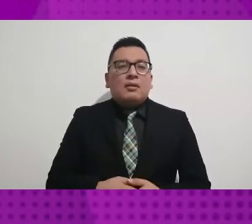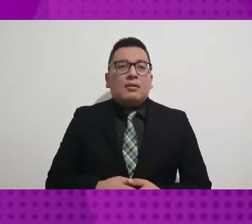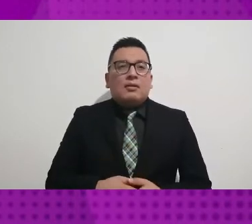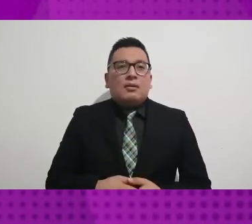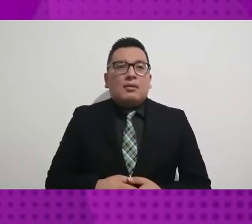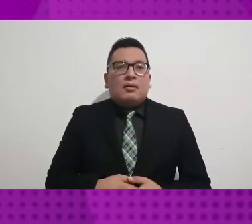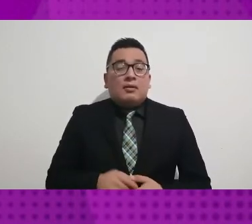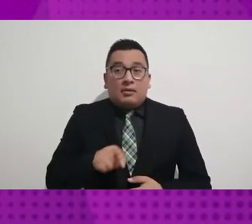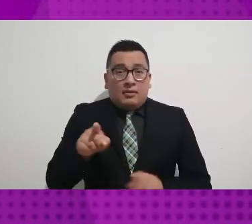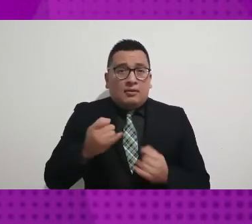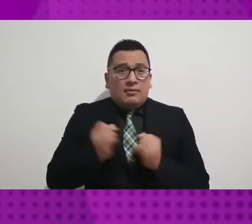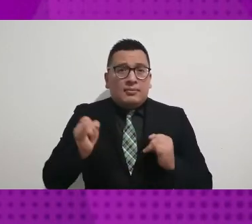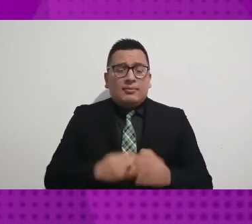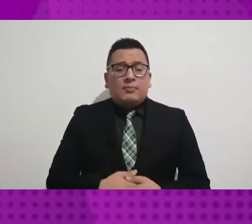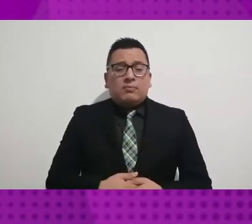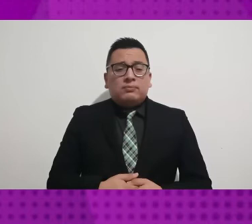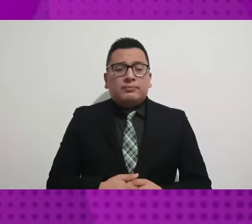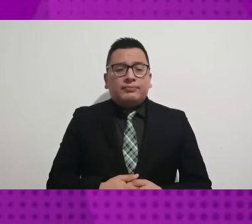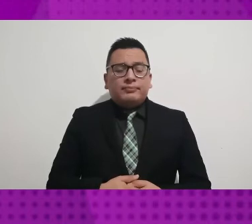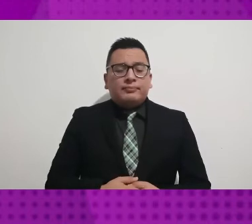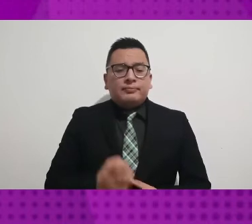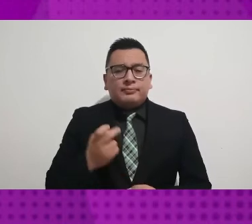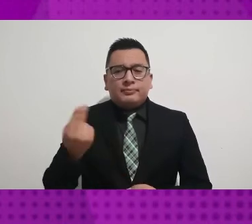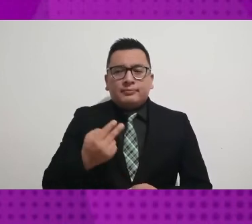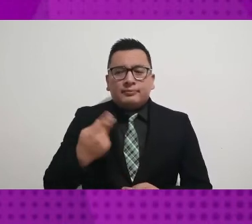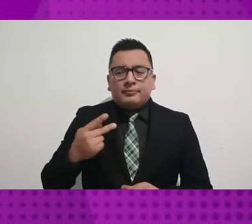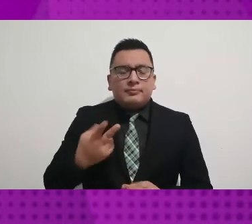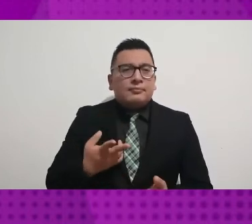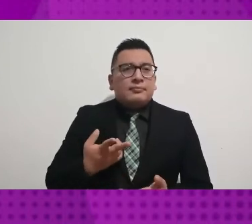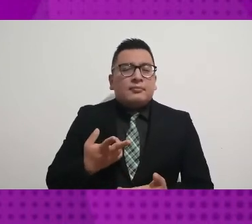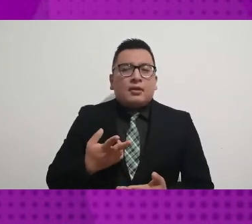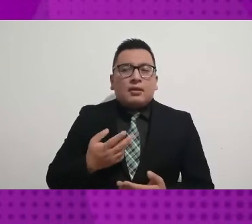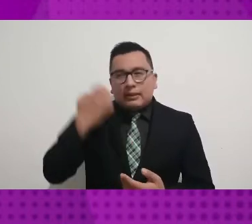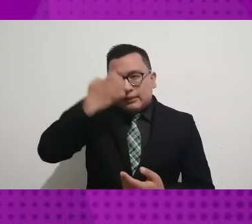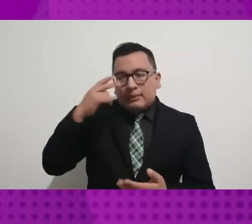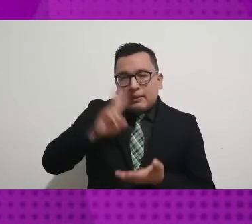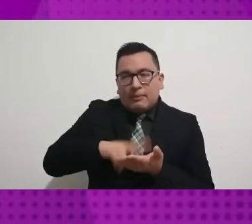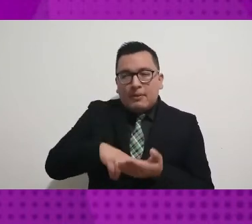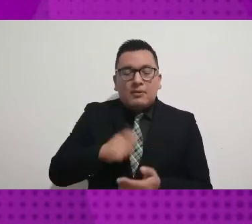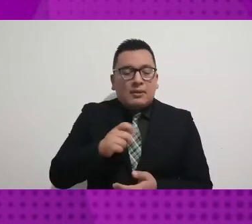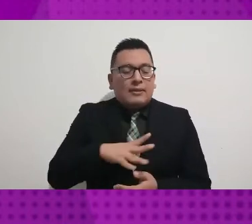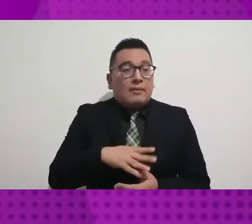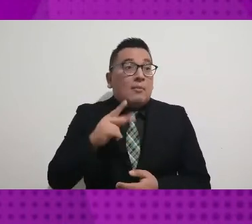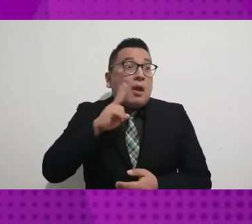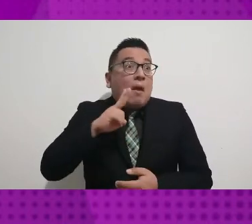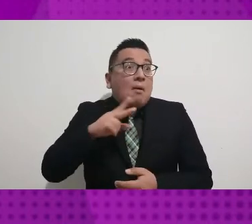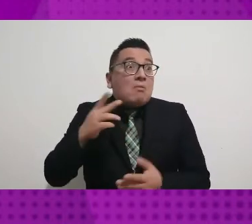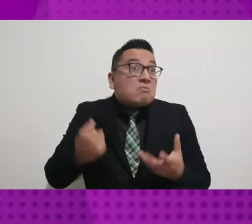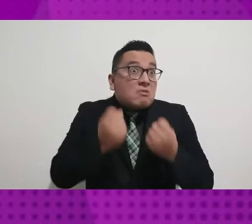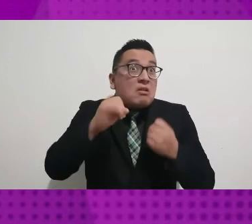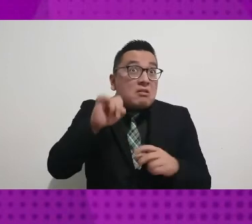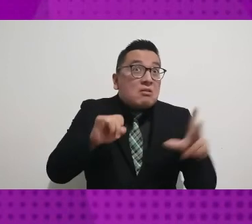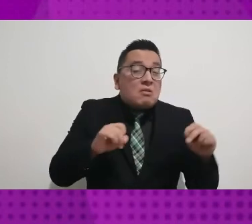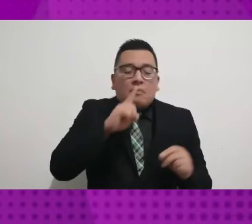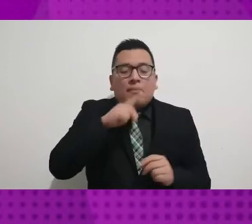de candidatura, de candidatura independiente, la valorización de esta no debe de ser en términos del